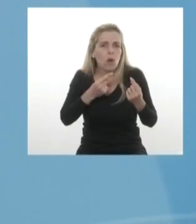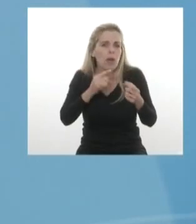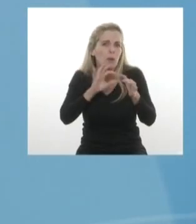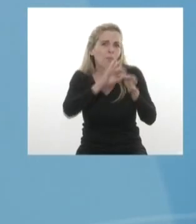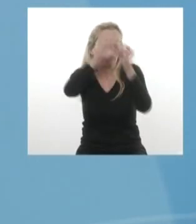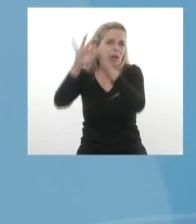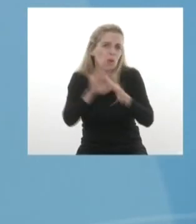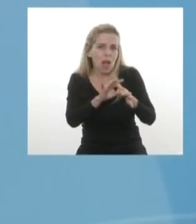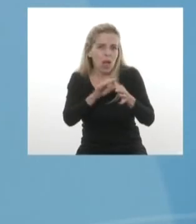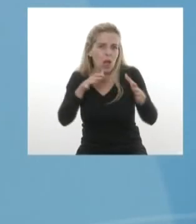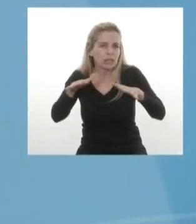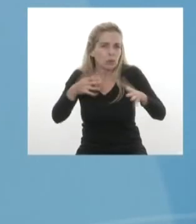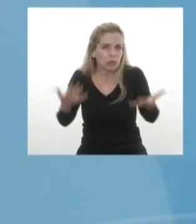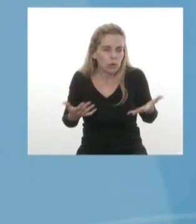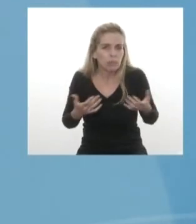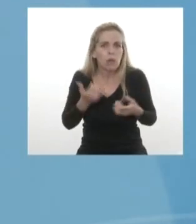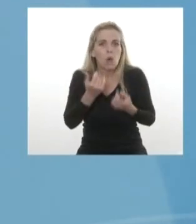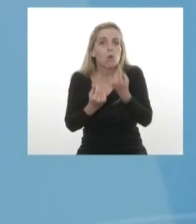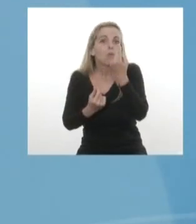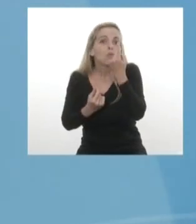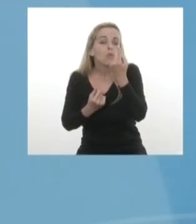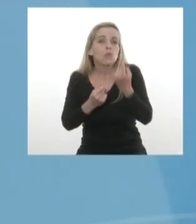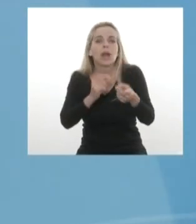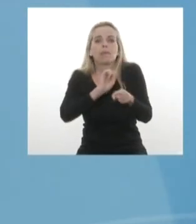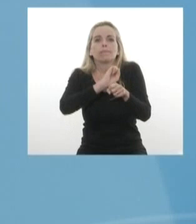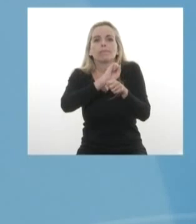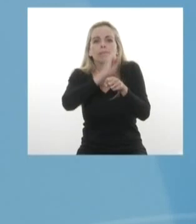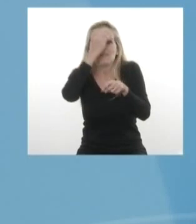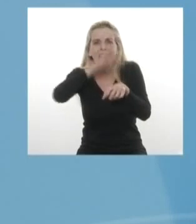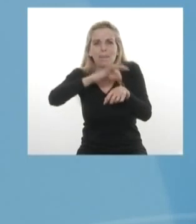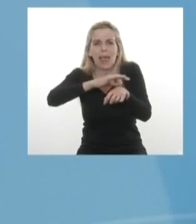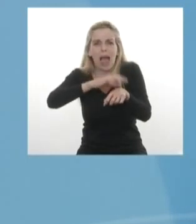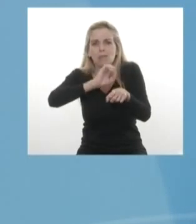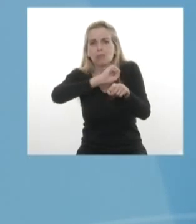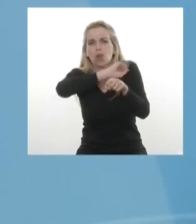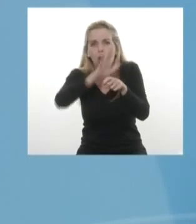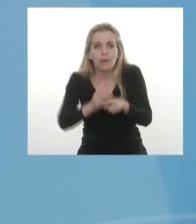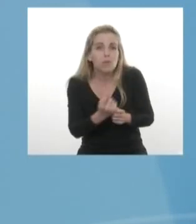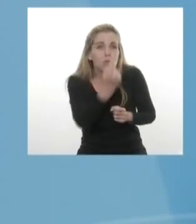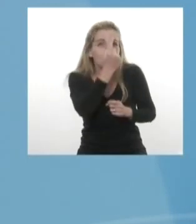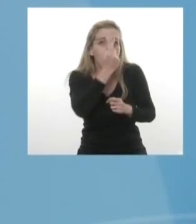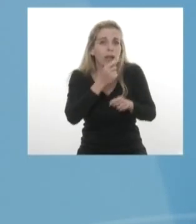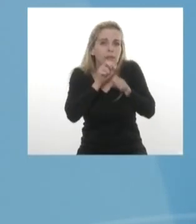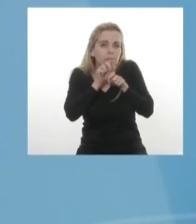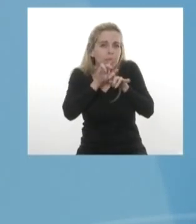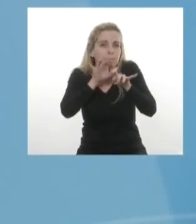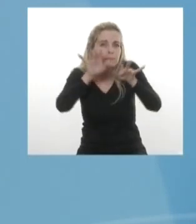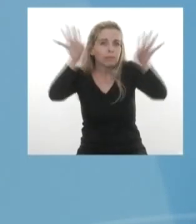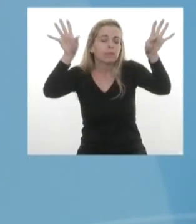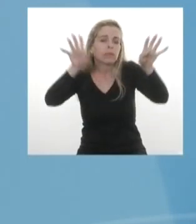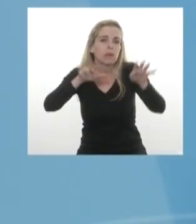país. Hay una sola pandemia que inexorablemente se expande sobre todo el